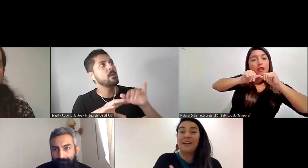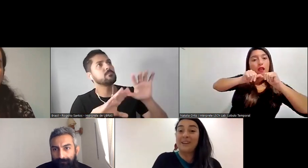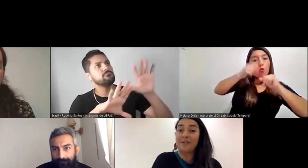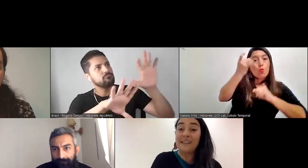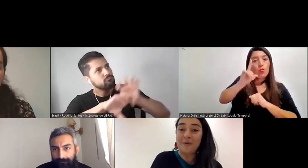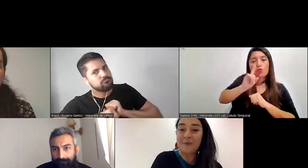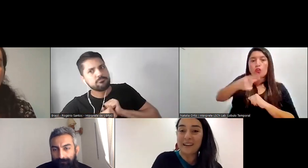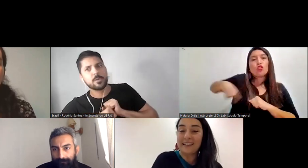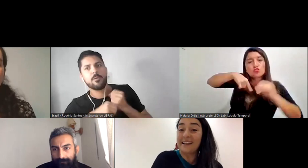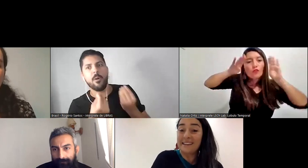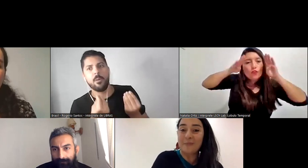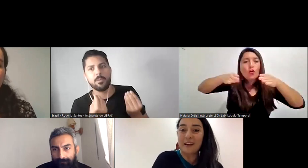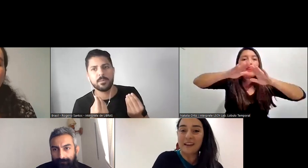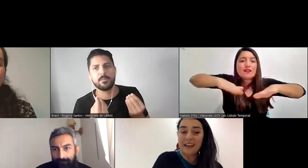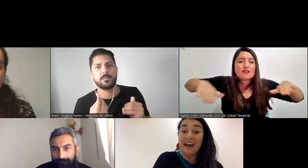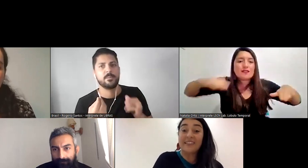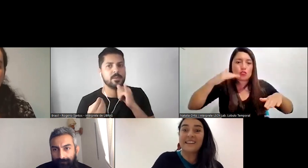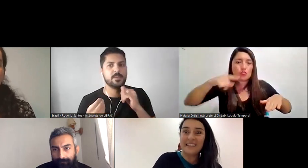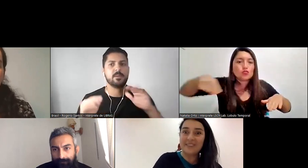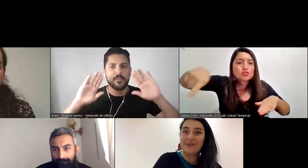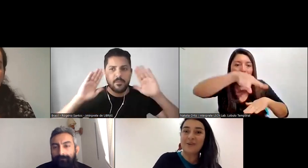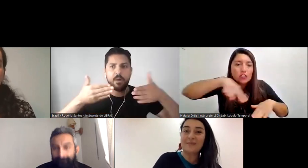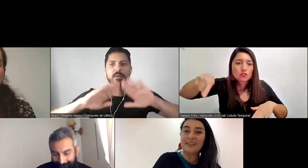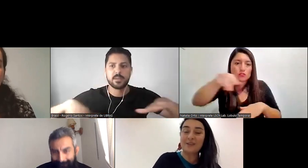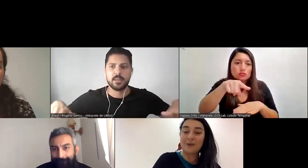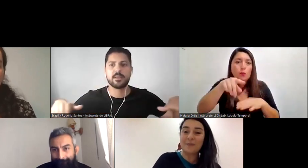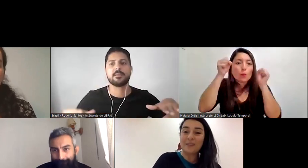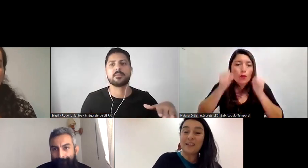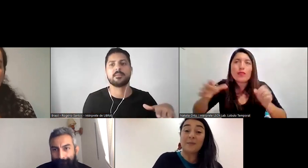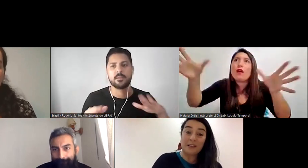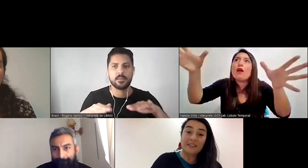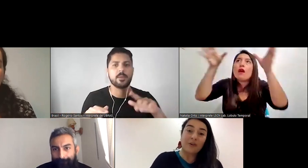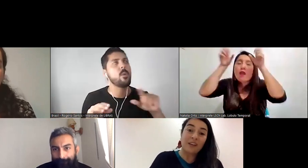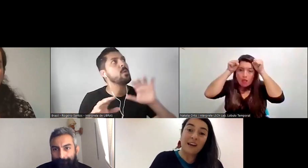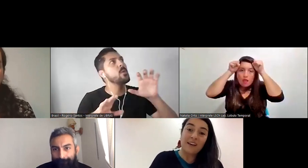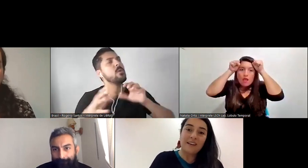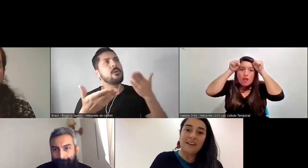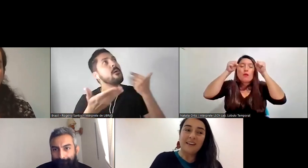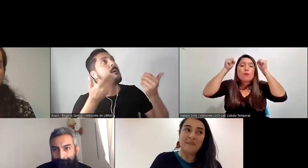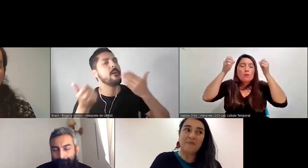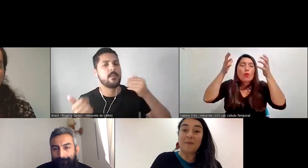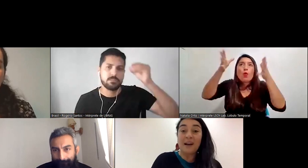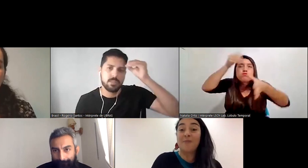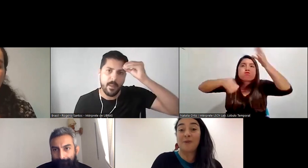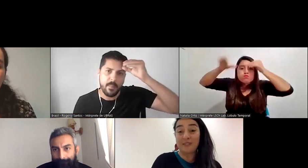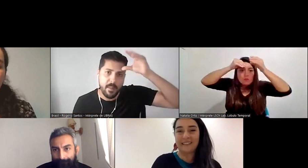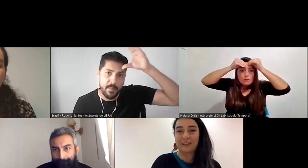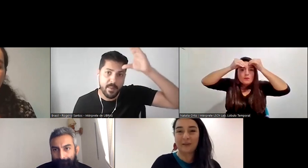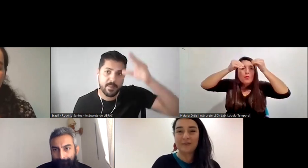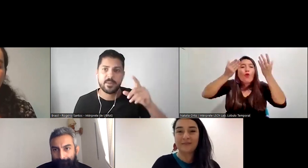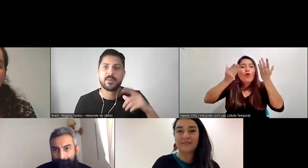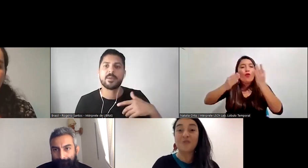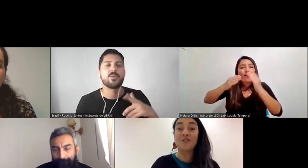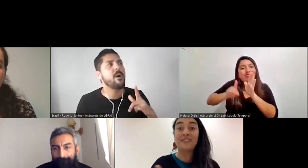foco es que los niños puedan y las niñas puedan adquirir estos conocimientos y se puedan desarrollar de forma más amorosa,